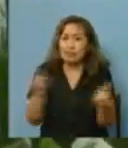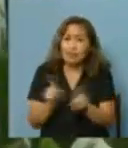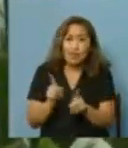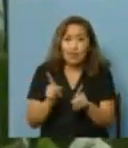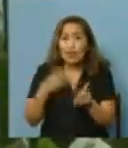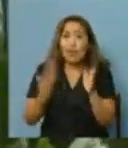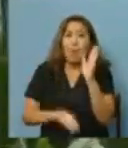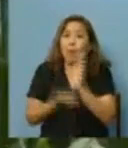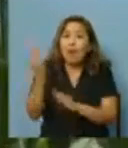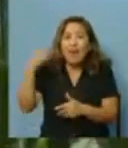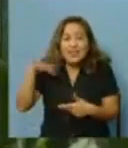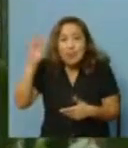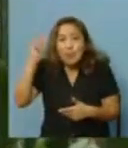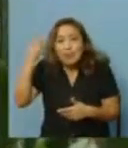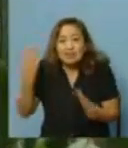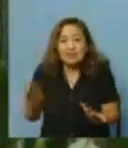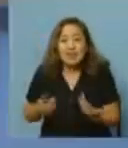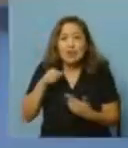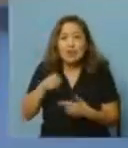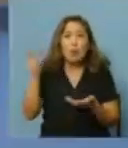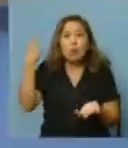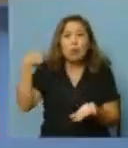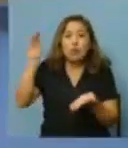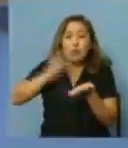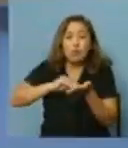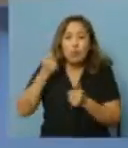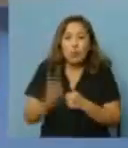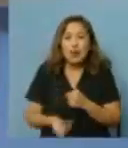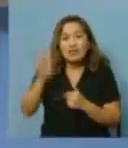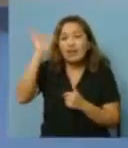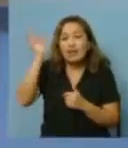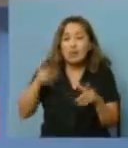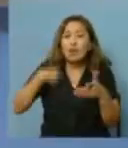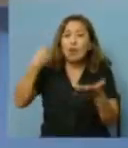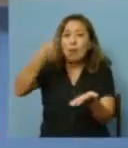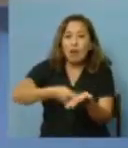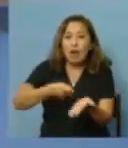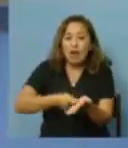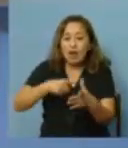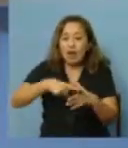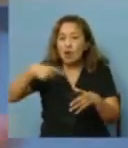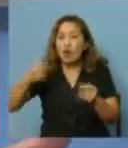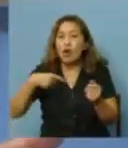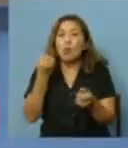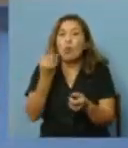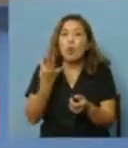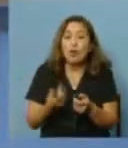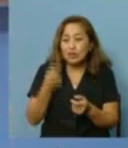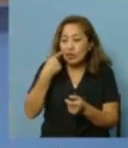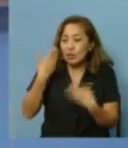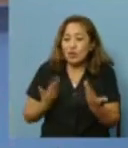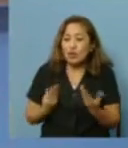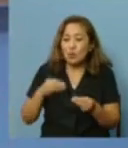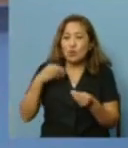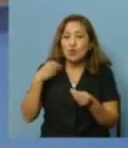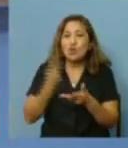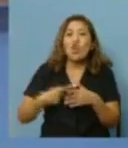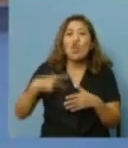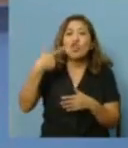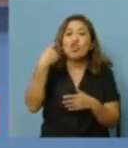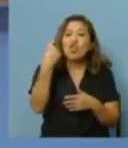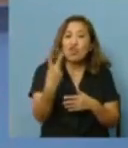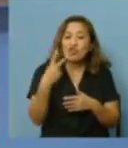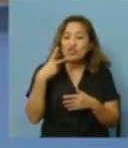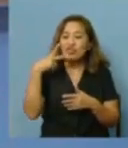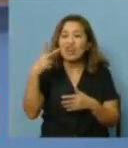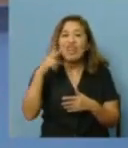razonabilidad entendemos que el precio desde el cual es seguimos sosteniendo y mucho más después de ver esto estos 23 días que